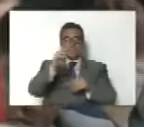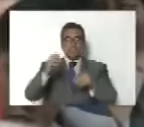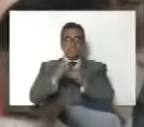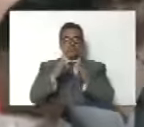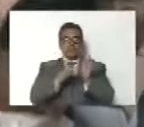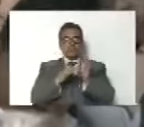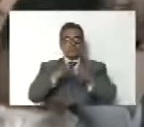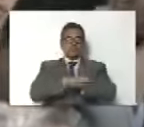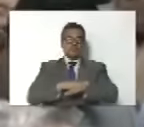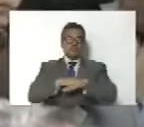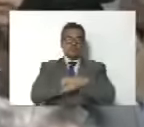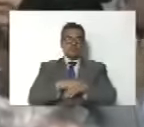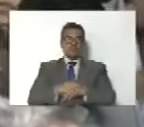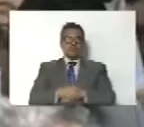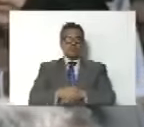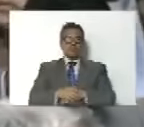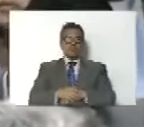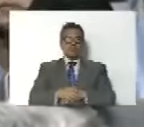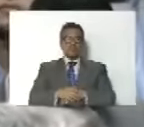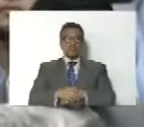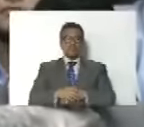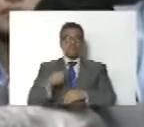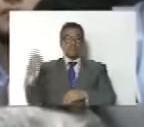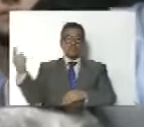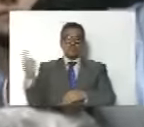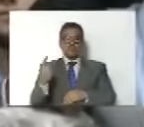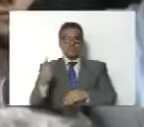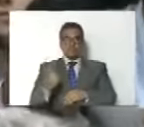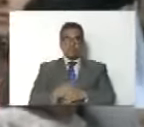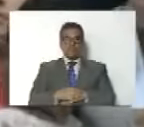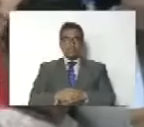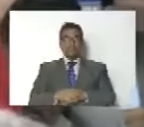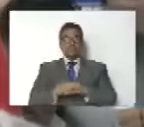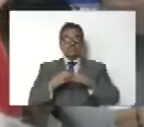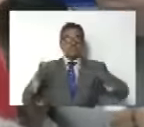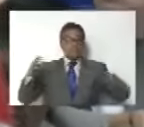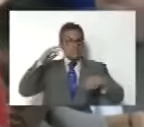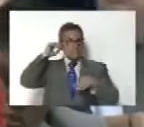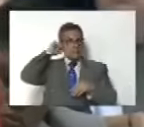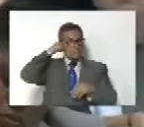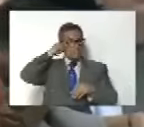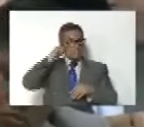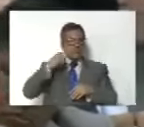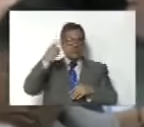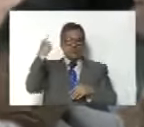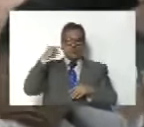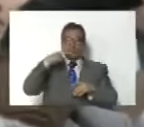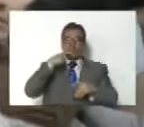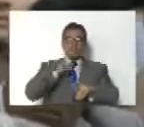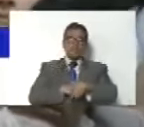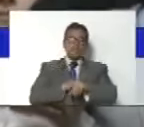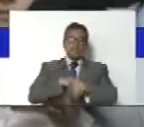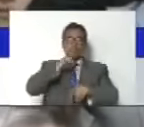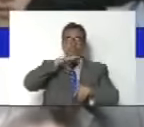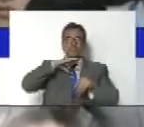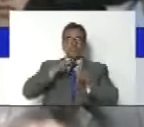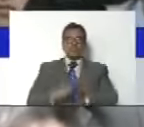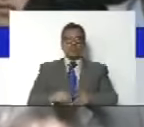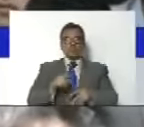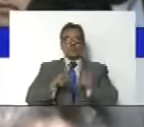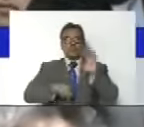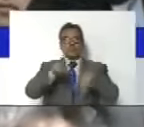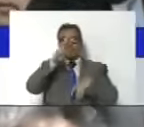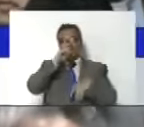perdón, que nos trae grandes recuerdos de aquel momento histórico que hace